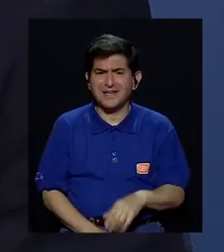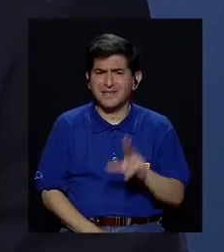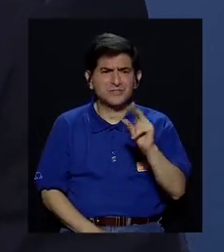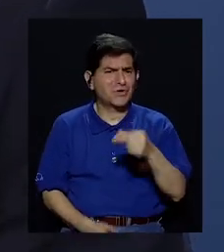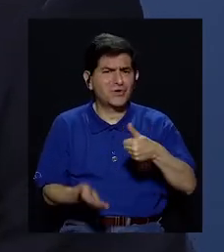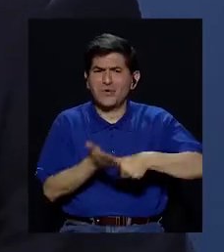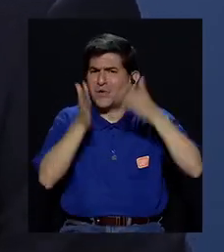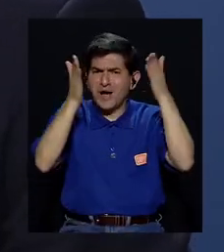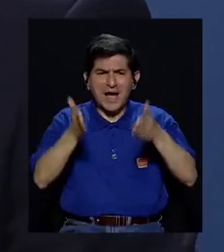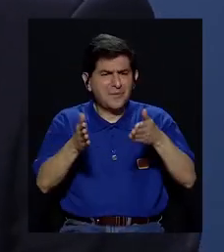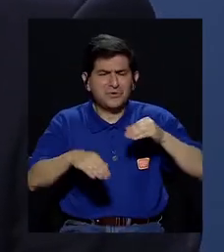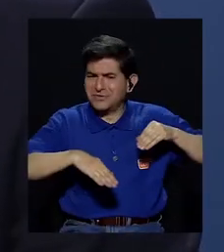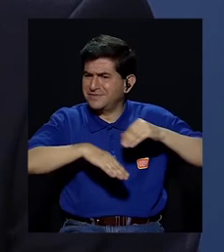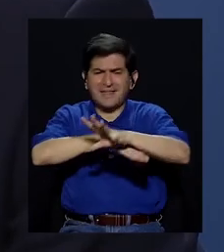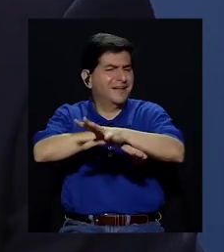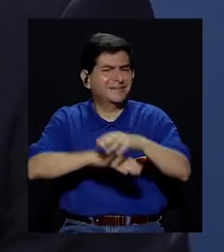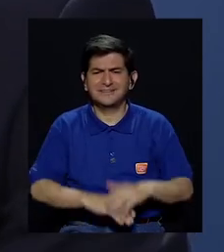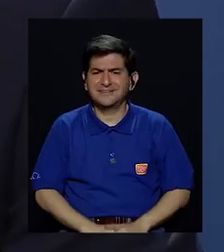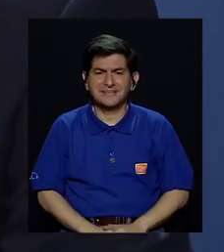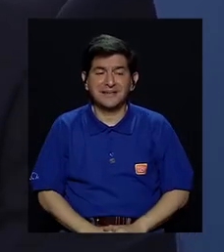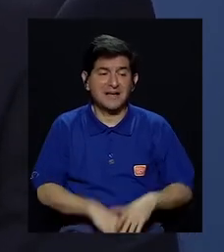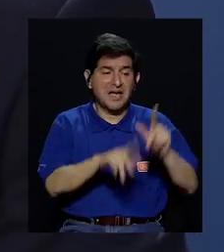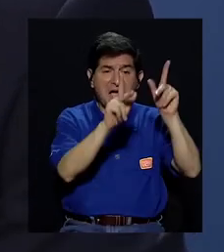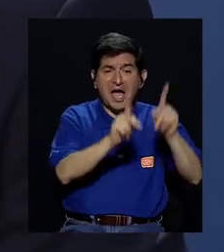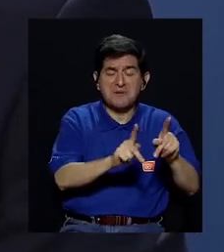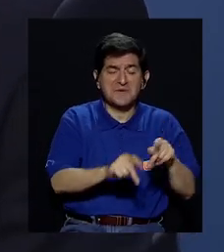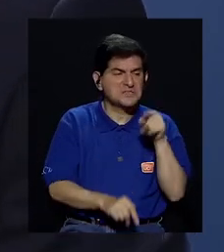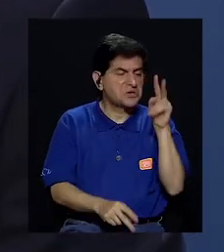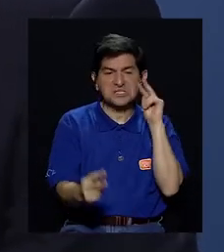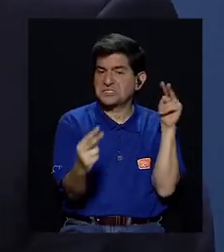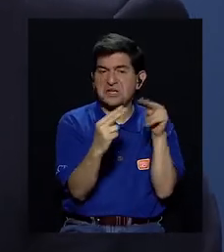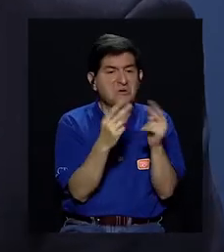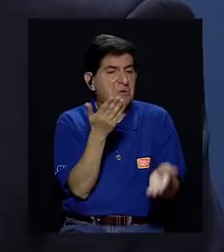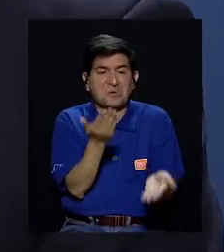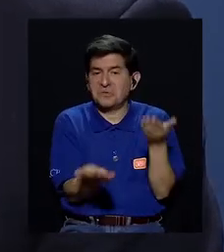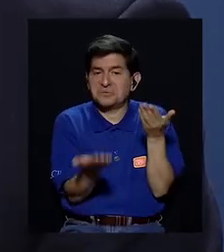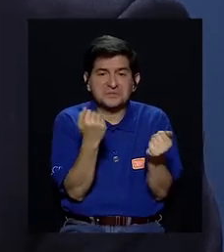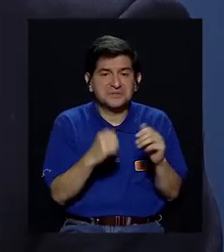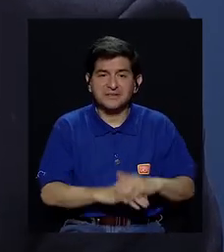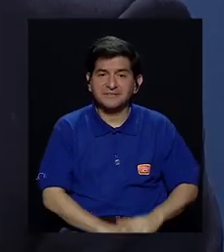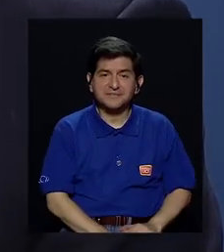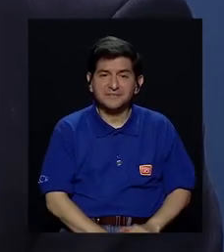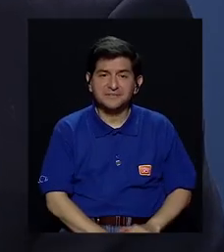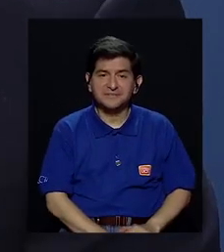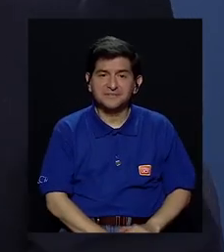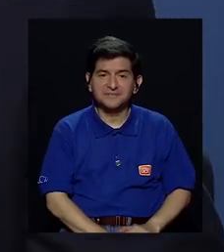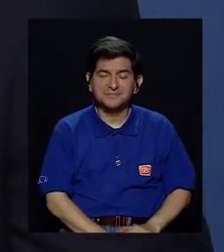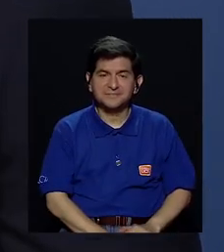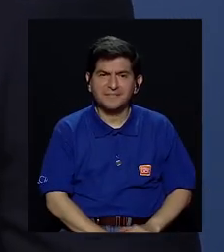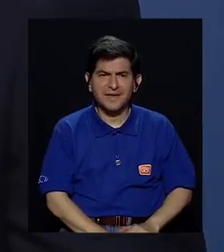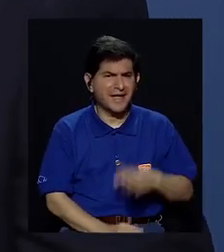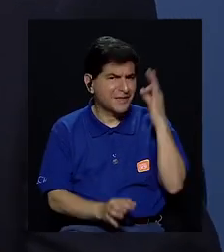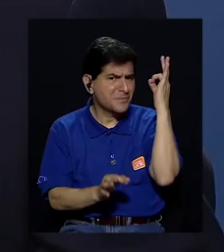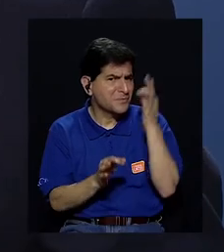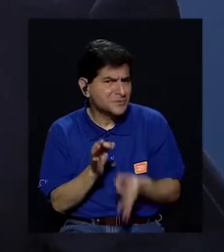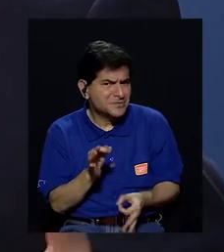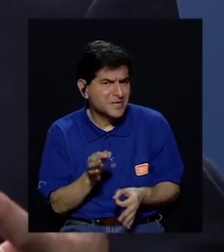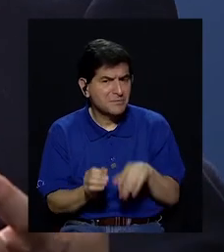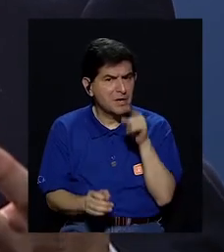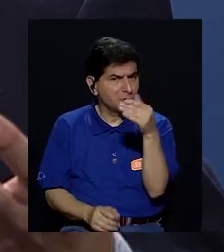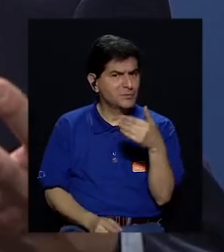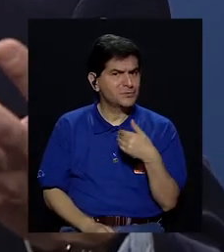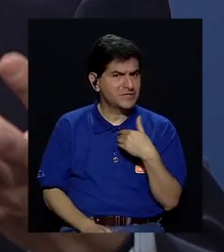a los eventuales votantes le han llegado a la gente que no lo conocía o sea es que esto es muy sencillo